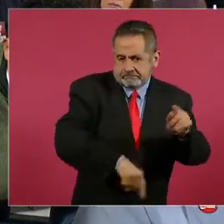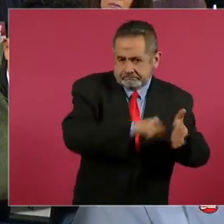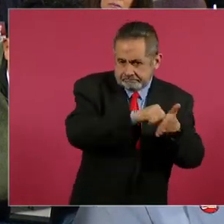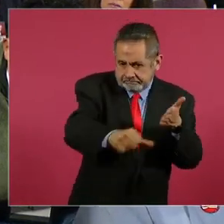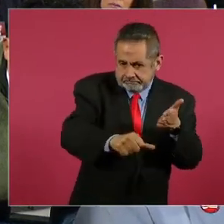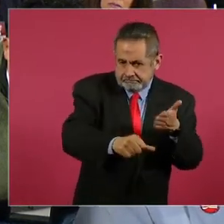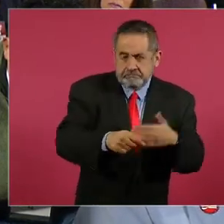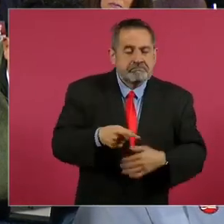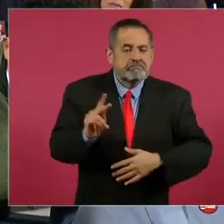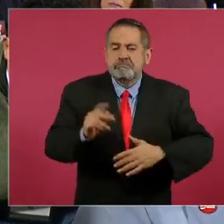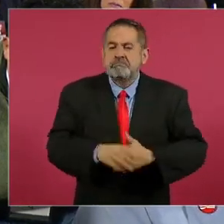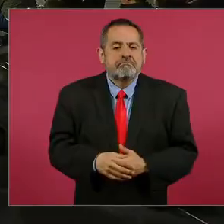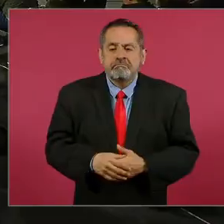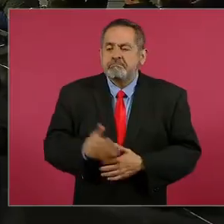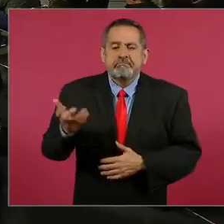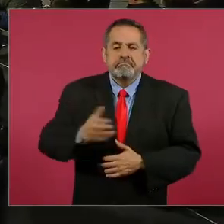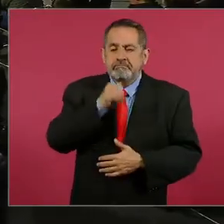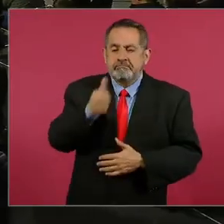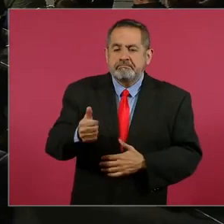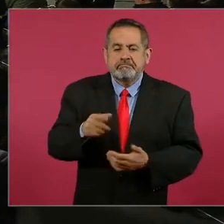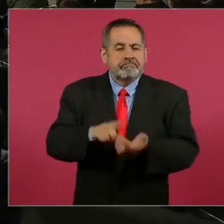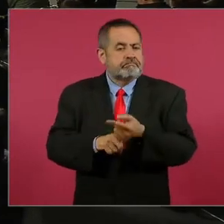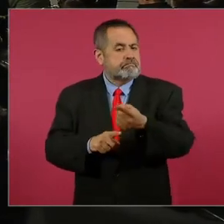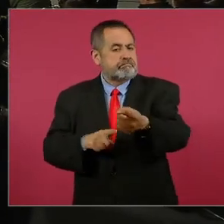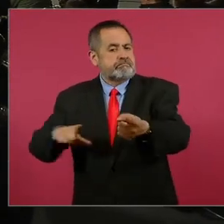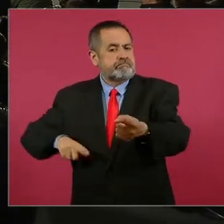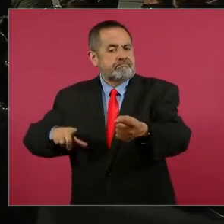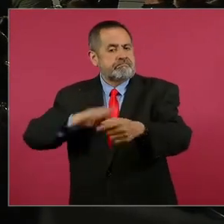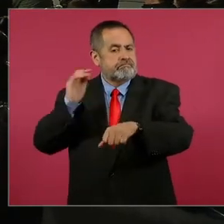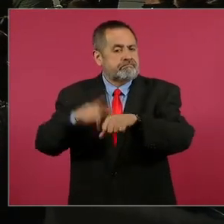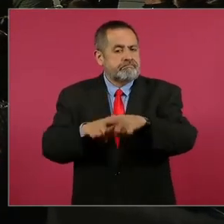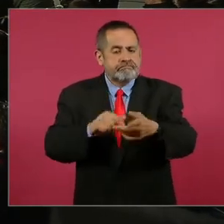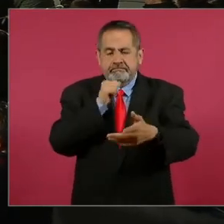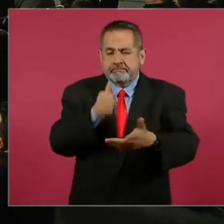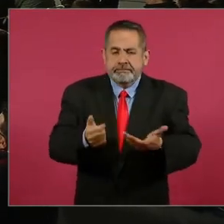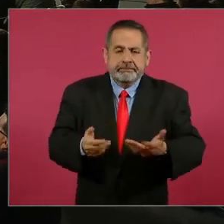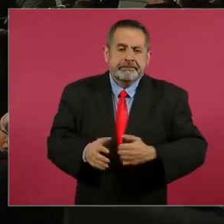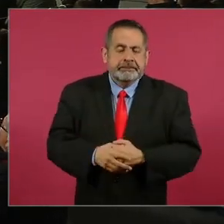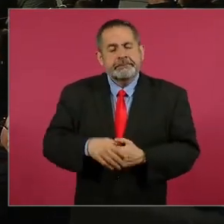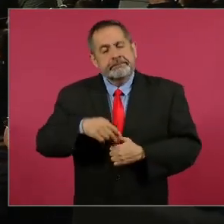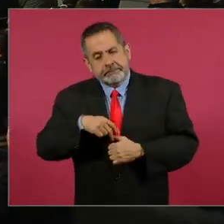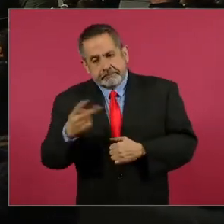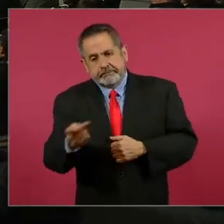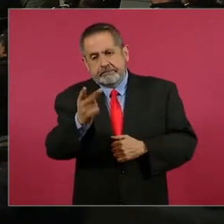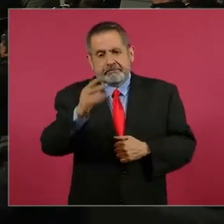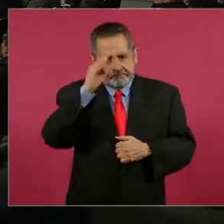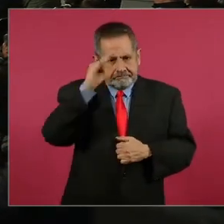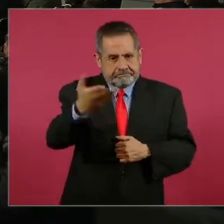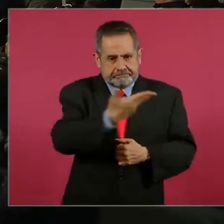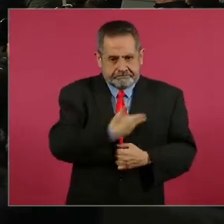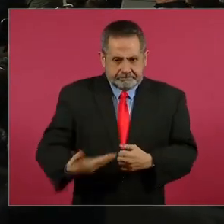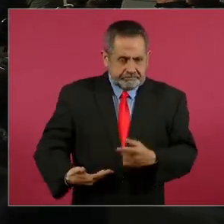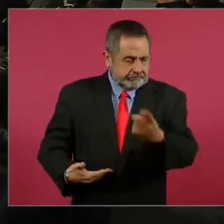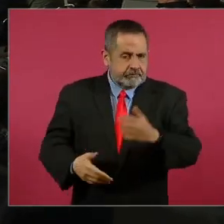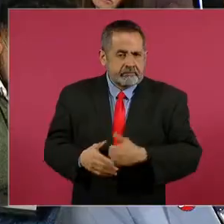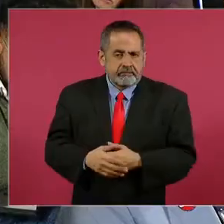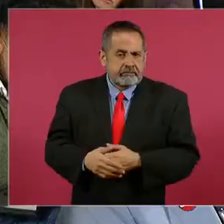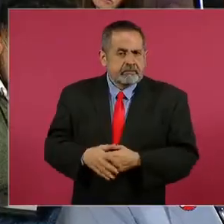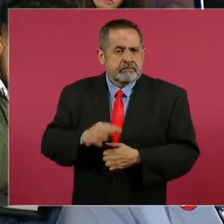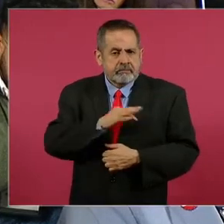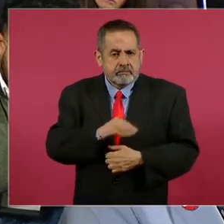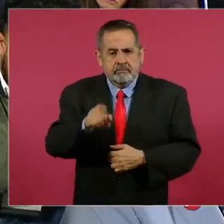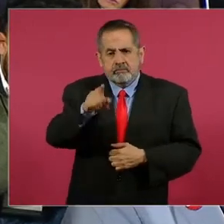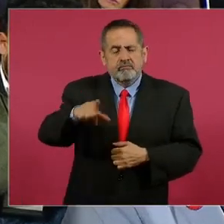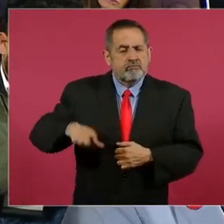embargo, nada se ha hecho por parte de esta dependencia. La pregunta es, señor presidente, ¿qué puede hacer